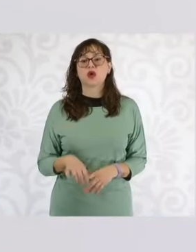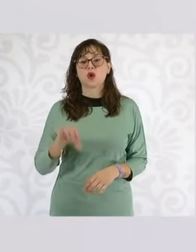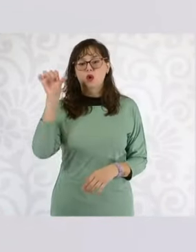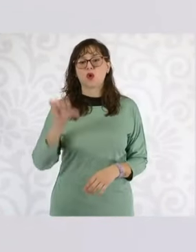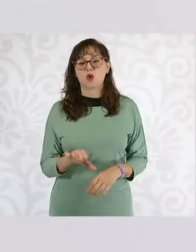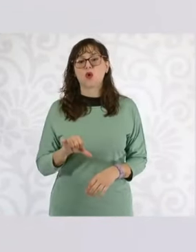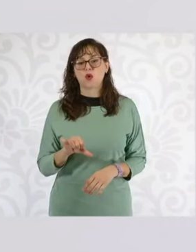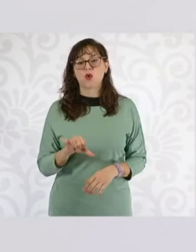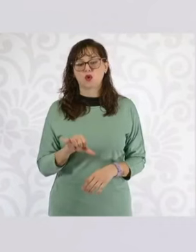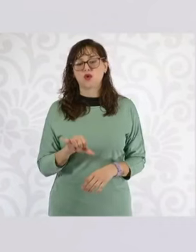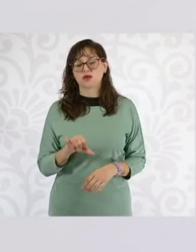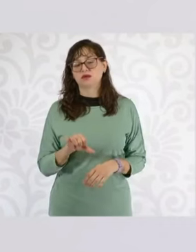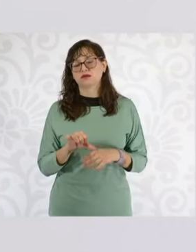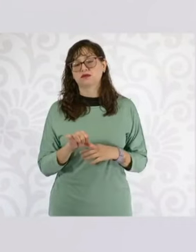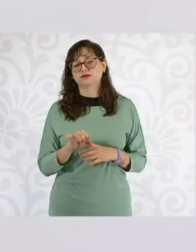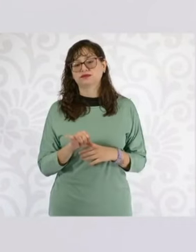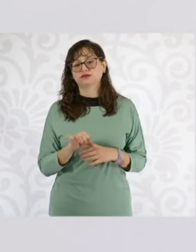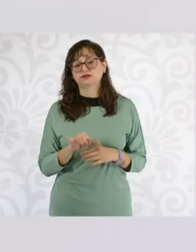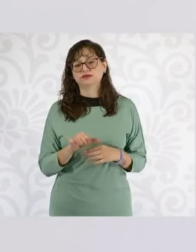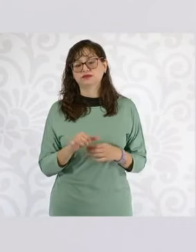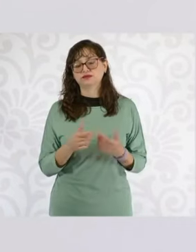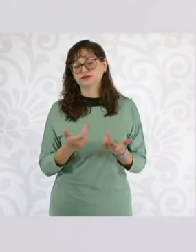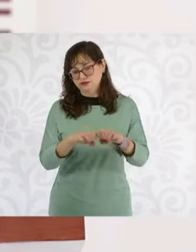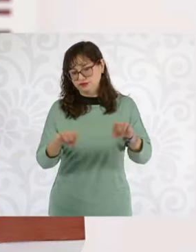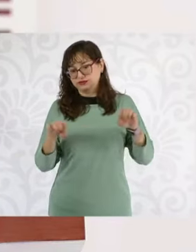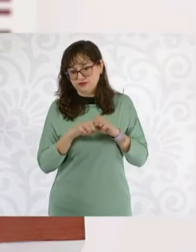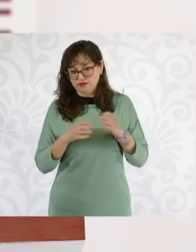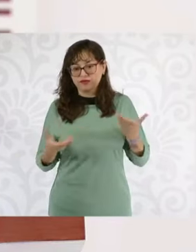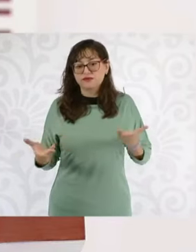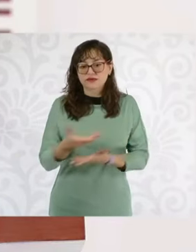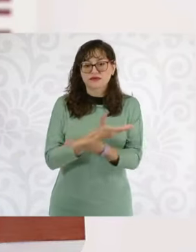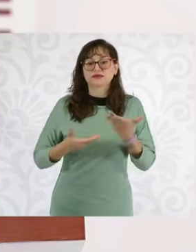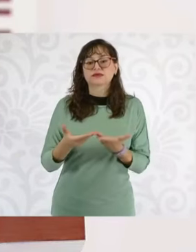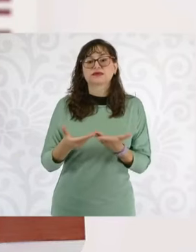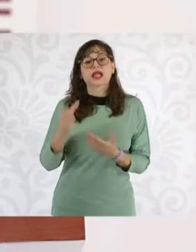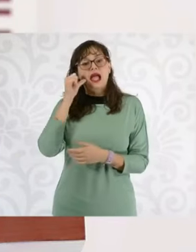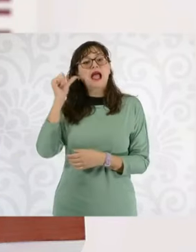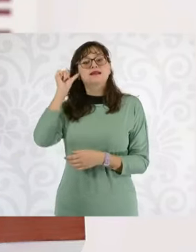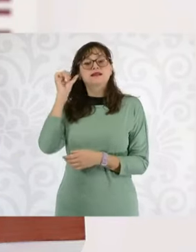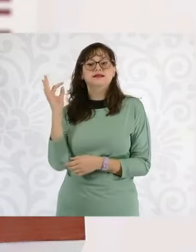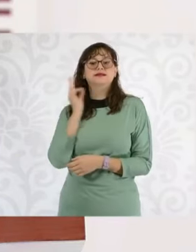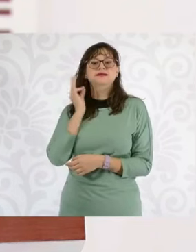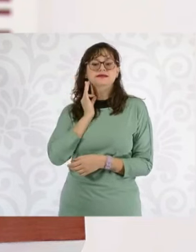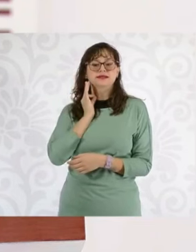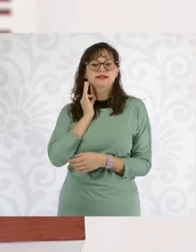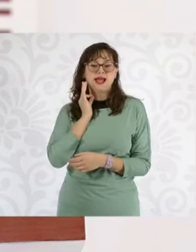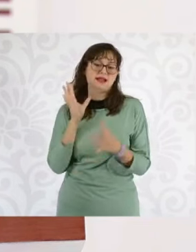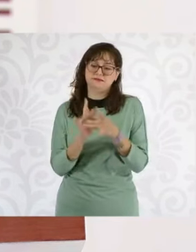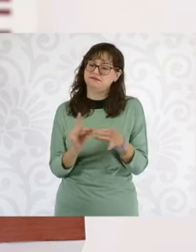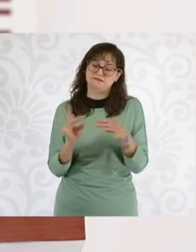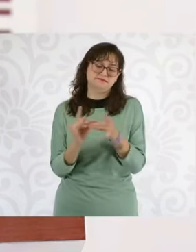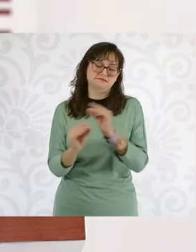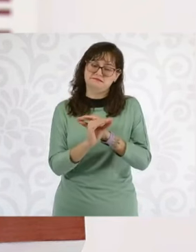gabinete. Ayer fue muy claro el fiscal, porque además es la Fiscalía General de la República quien está investigando